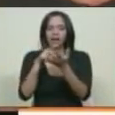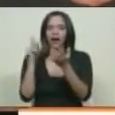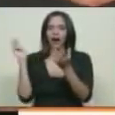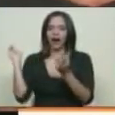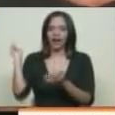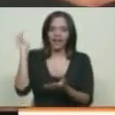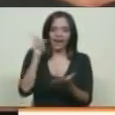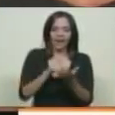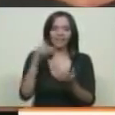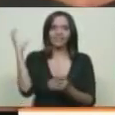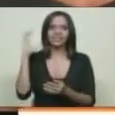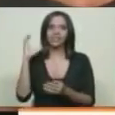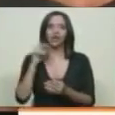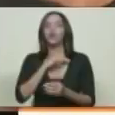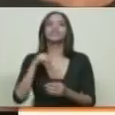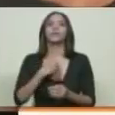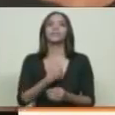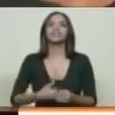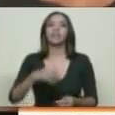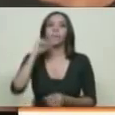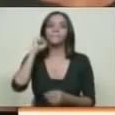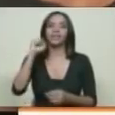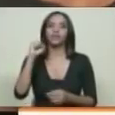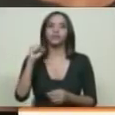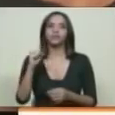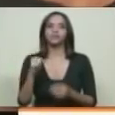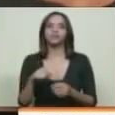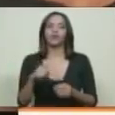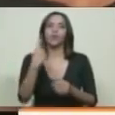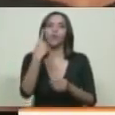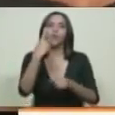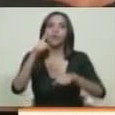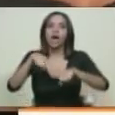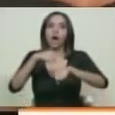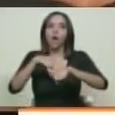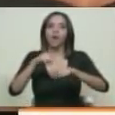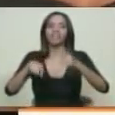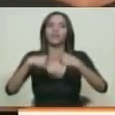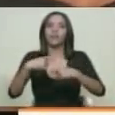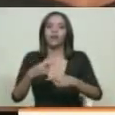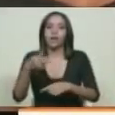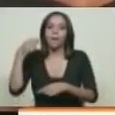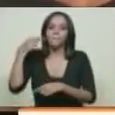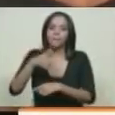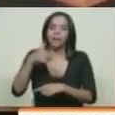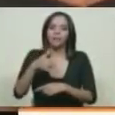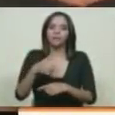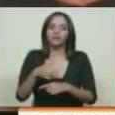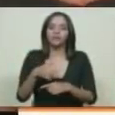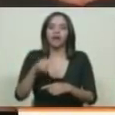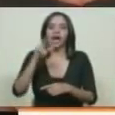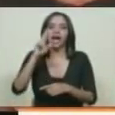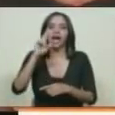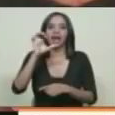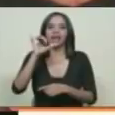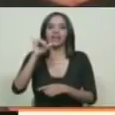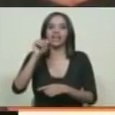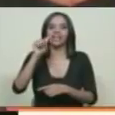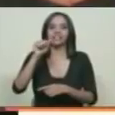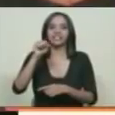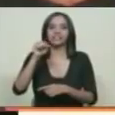Caracas con nuestro presidente Nicolás Maduro, una hora después de la muerte a Reyes Parra. Esta es la